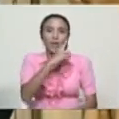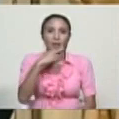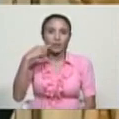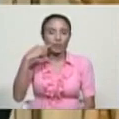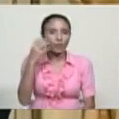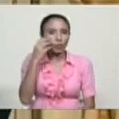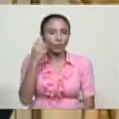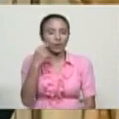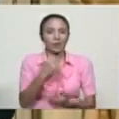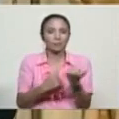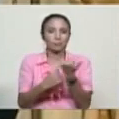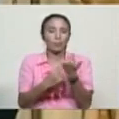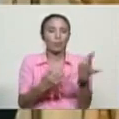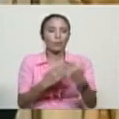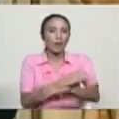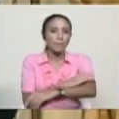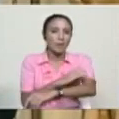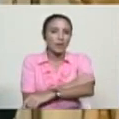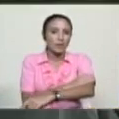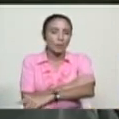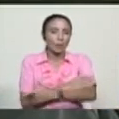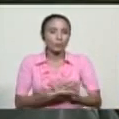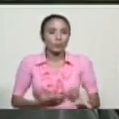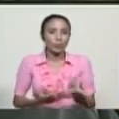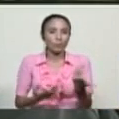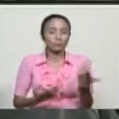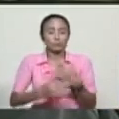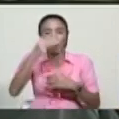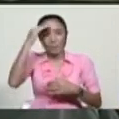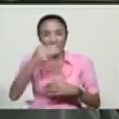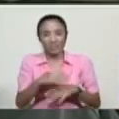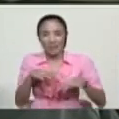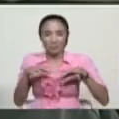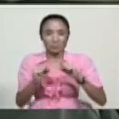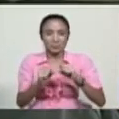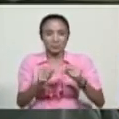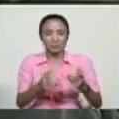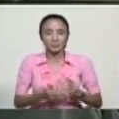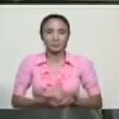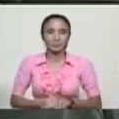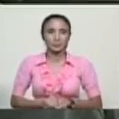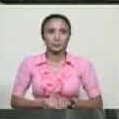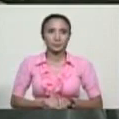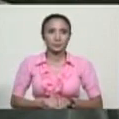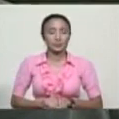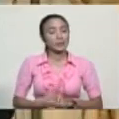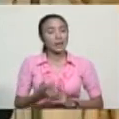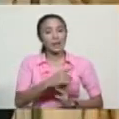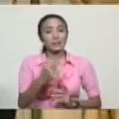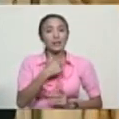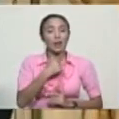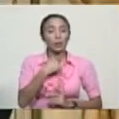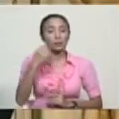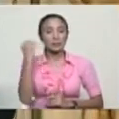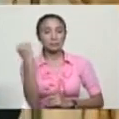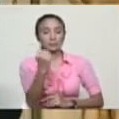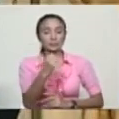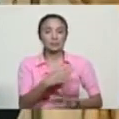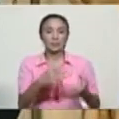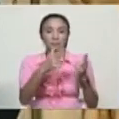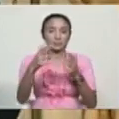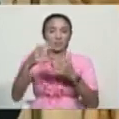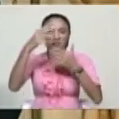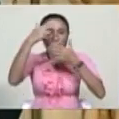responde a la derecha paramilitar, a la derecha más extremista, a la derecha asesina, a la derecha